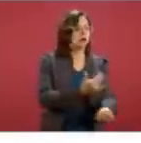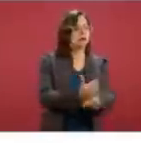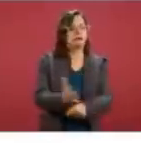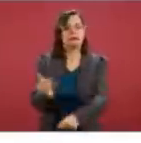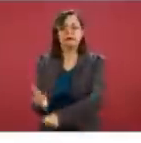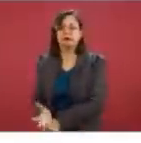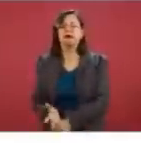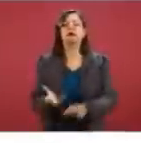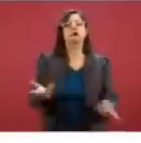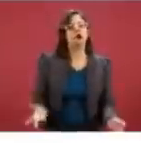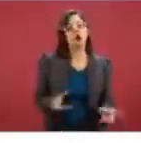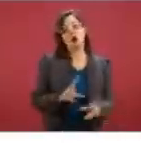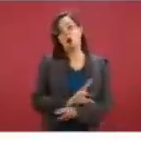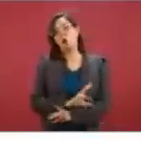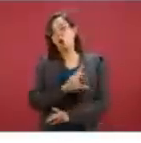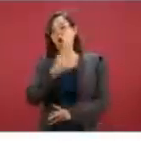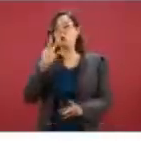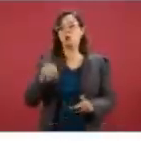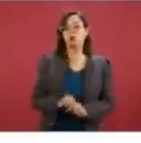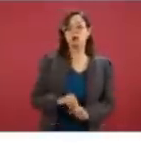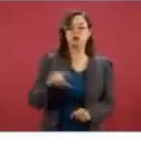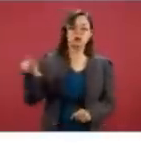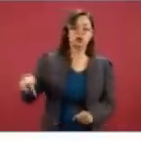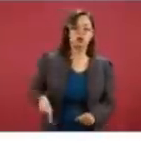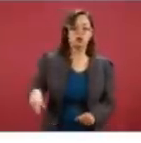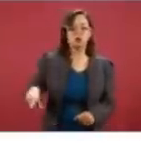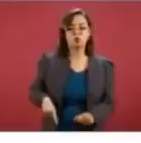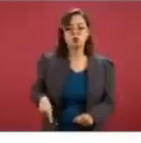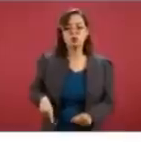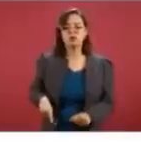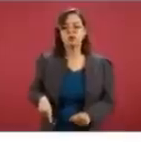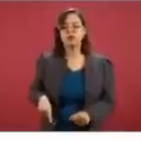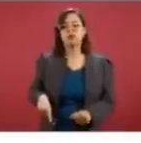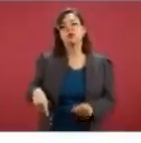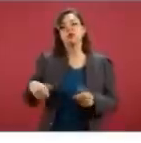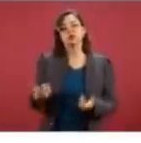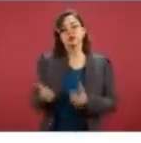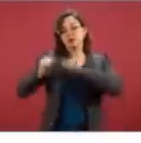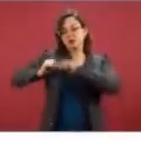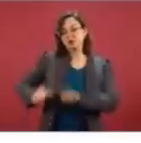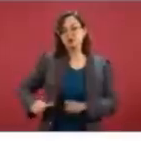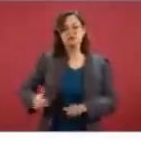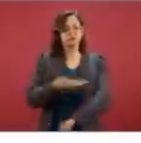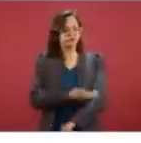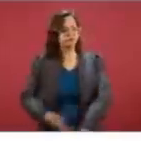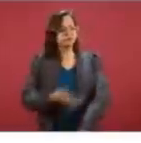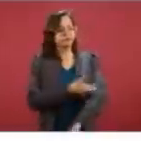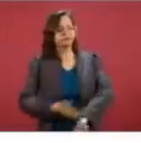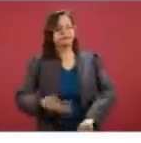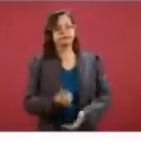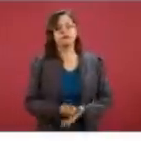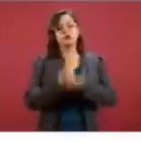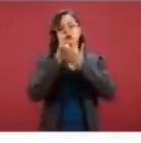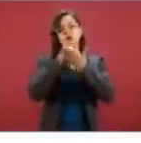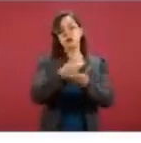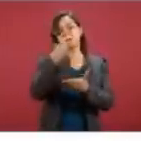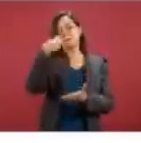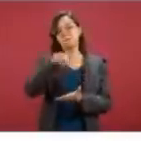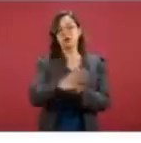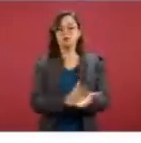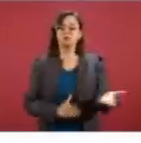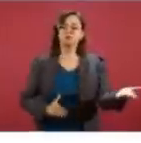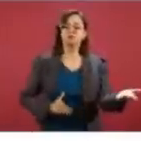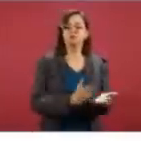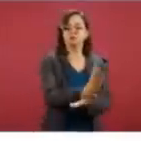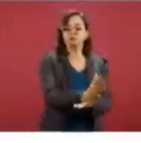que toda la estructura del gobierno y de la autoridad puedan ayudar a que esto se